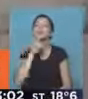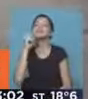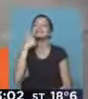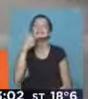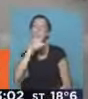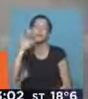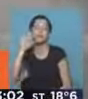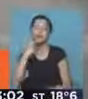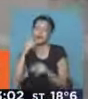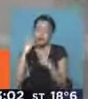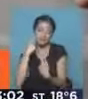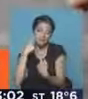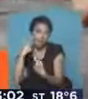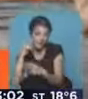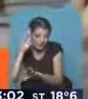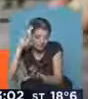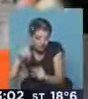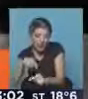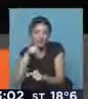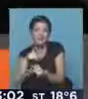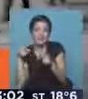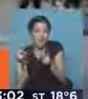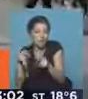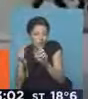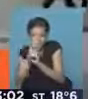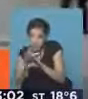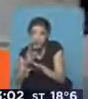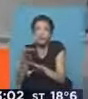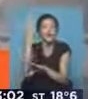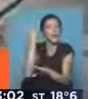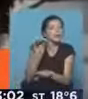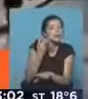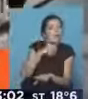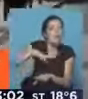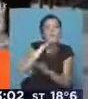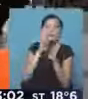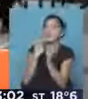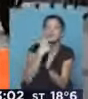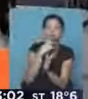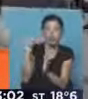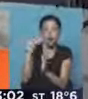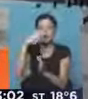un ajuste mucho más drástico que el que él había pedido rechazar.